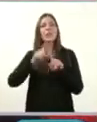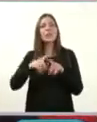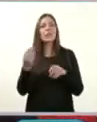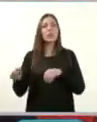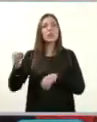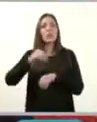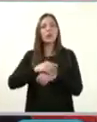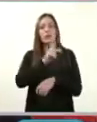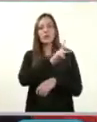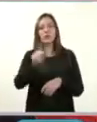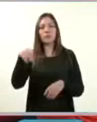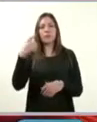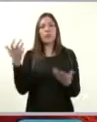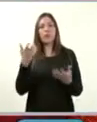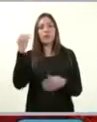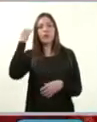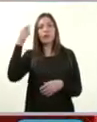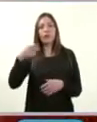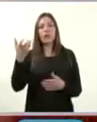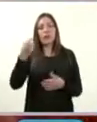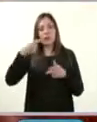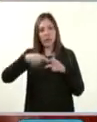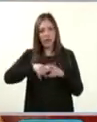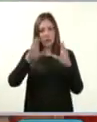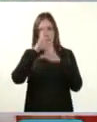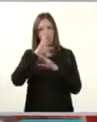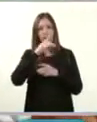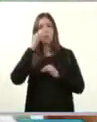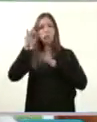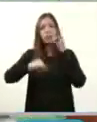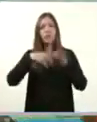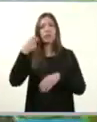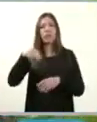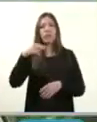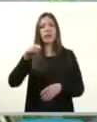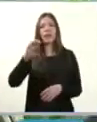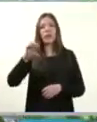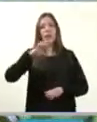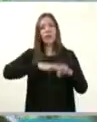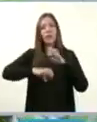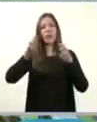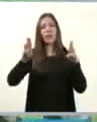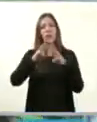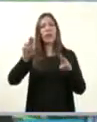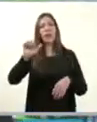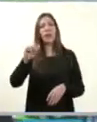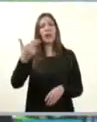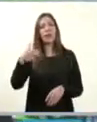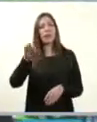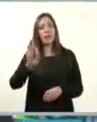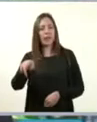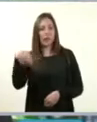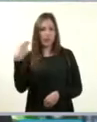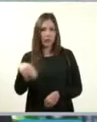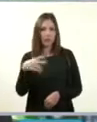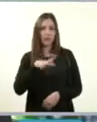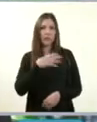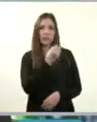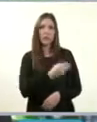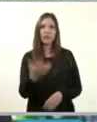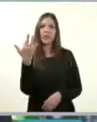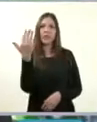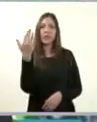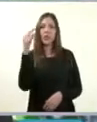este concierto es Mantén la Promesa y empezó desde agosto con una campaña que se llama Embajadores Musicales AHF, que tenemos a más de